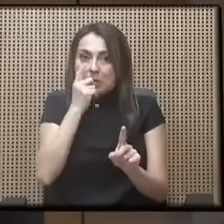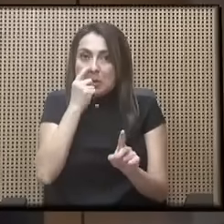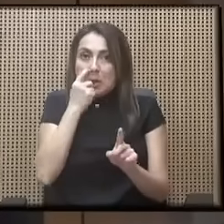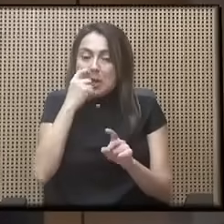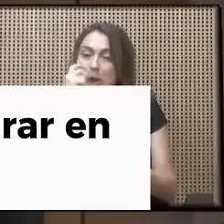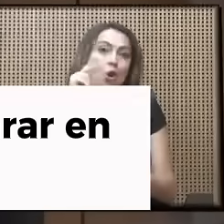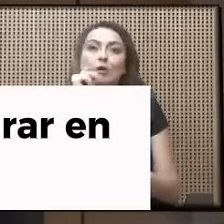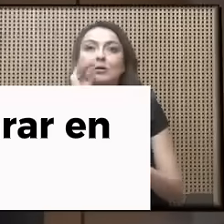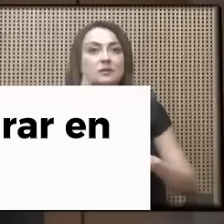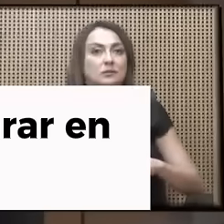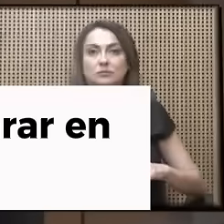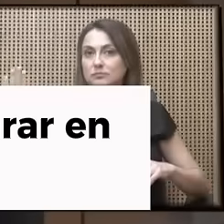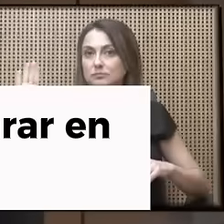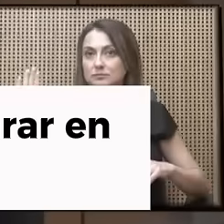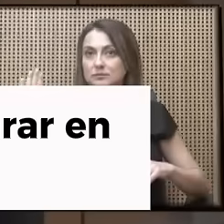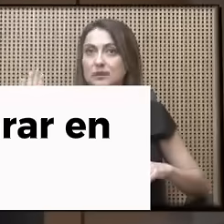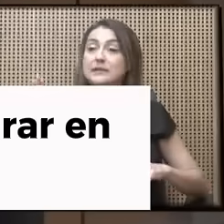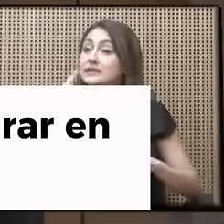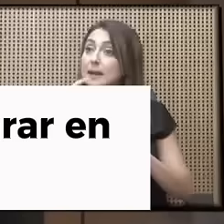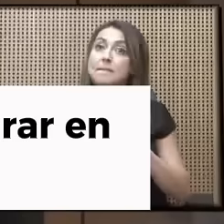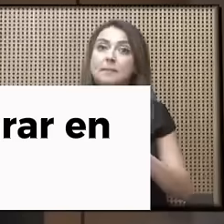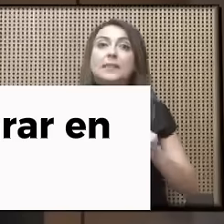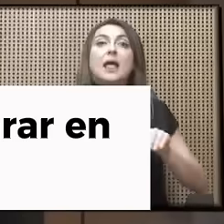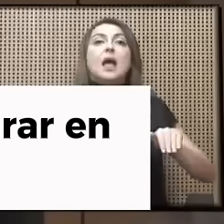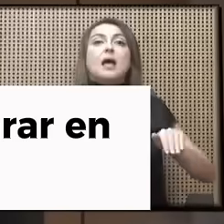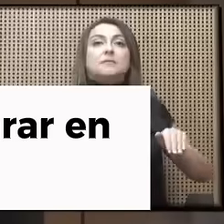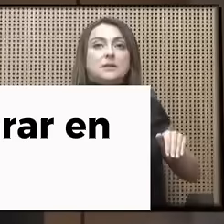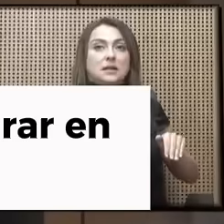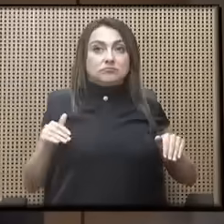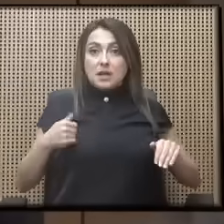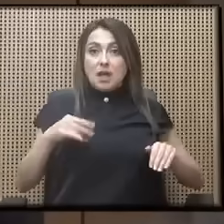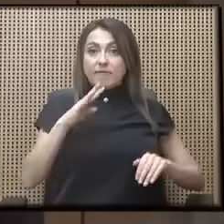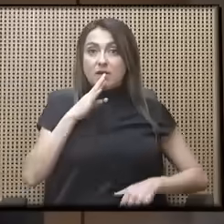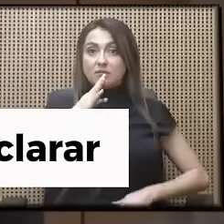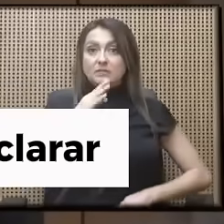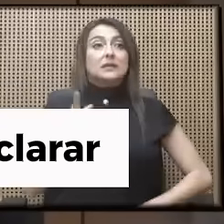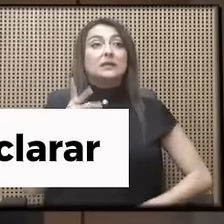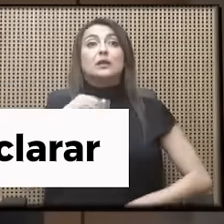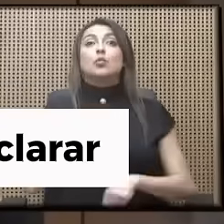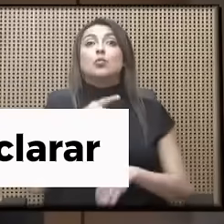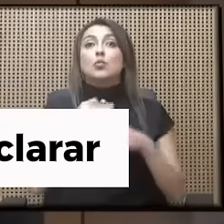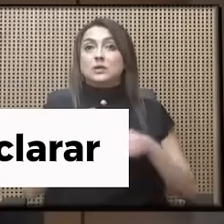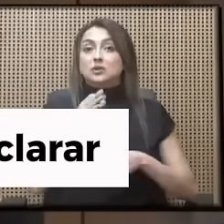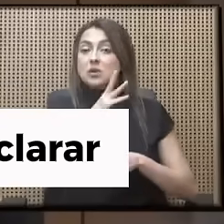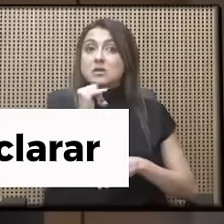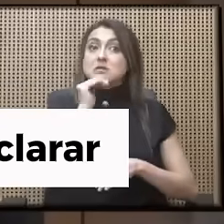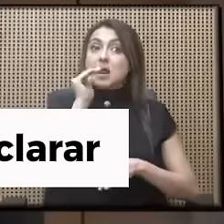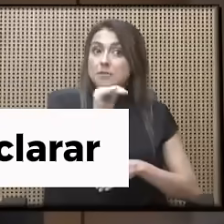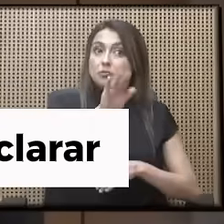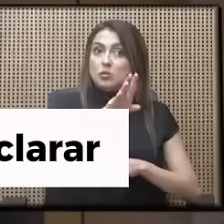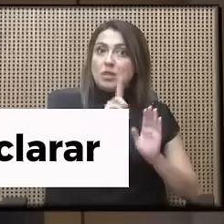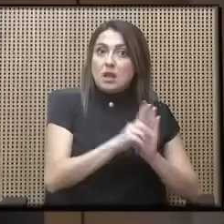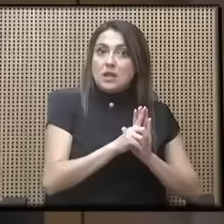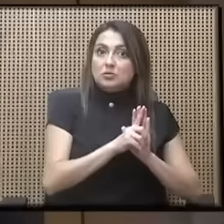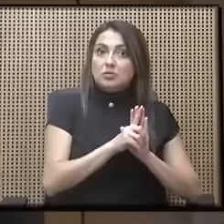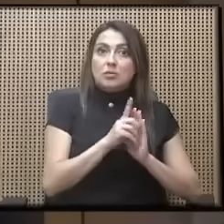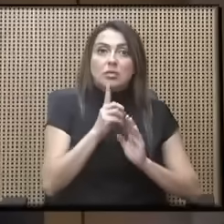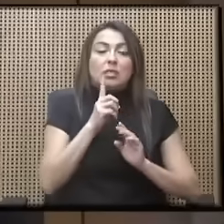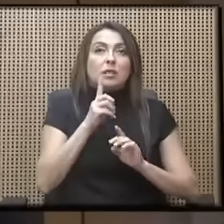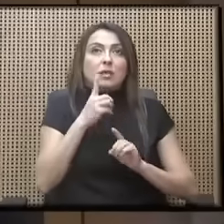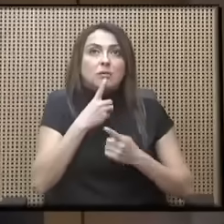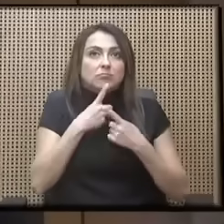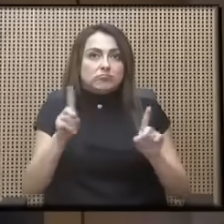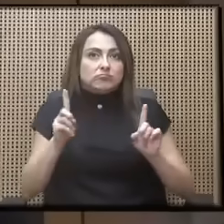no se les juramenta y se les permite abstenerse de declarar en los juicios, e inclusive se les advierte su derecho a declarar.